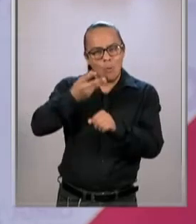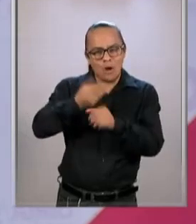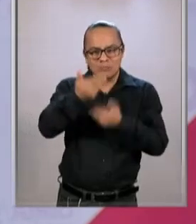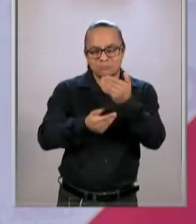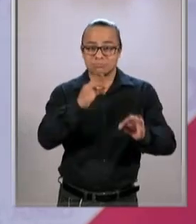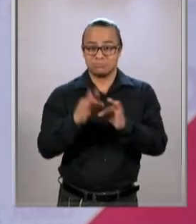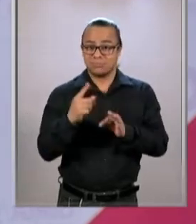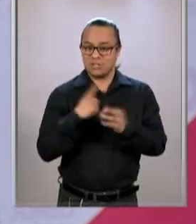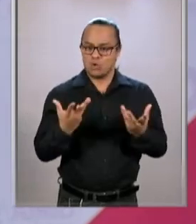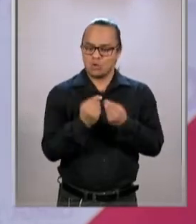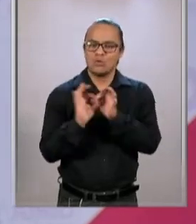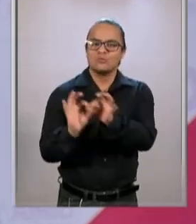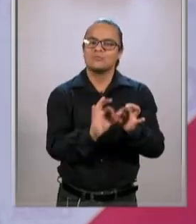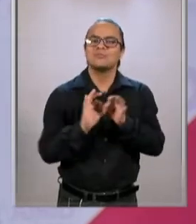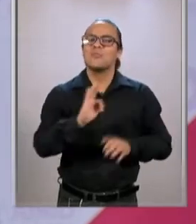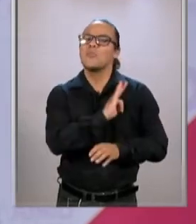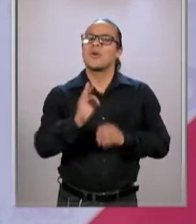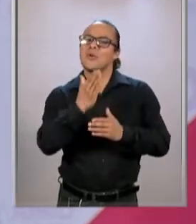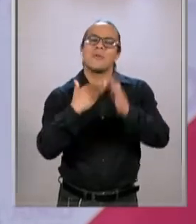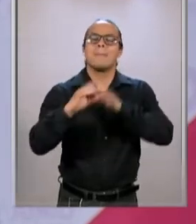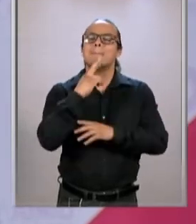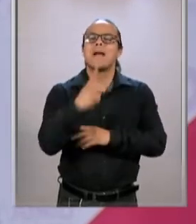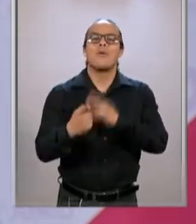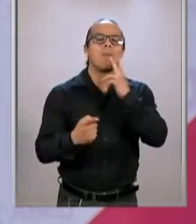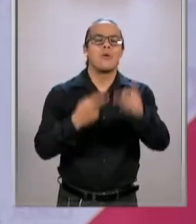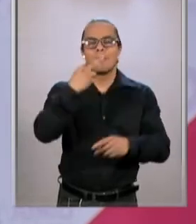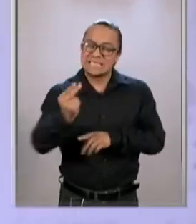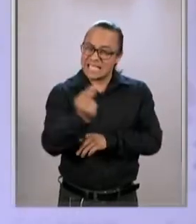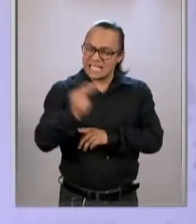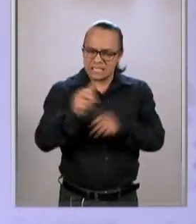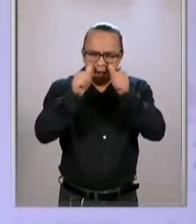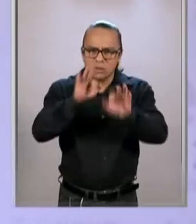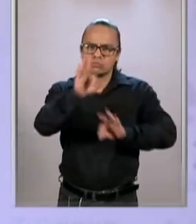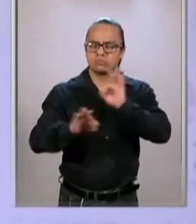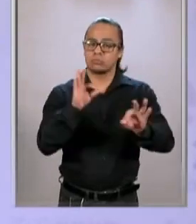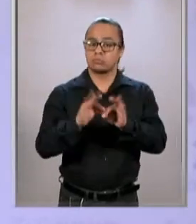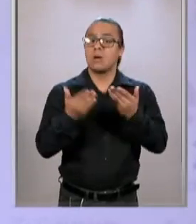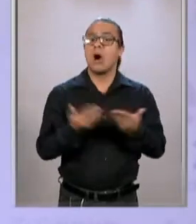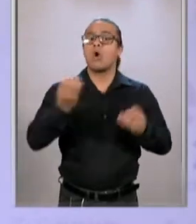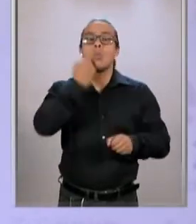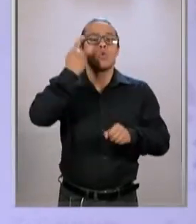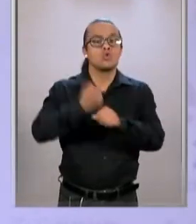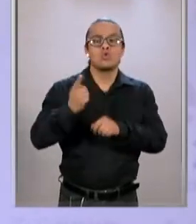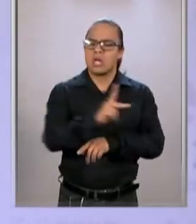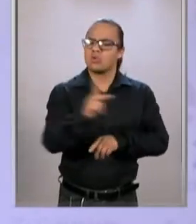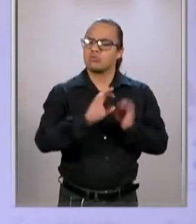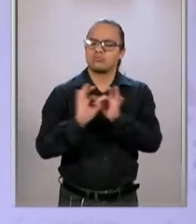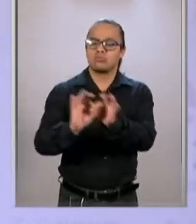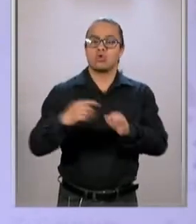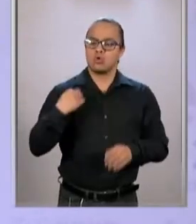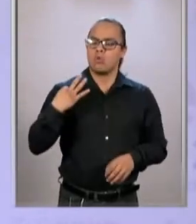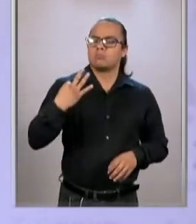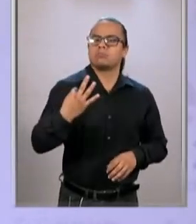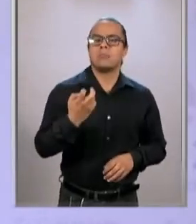nuestras fuerzas, vamos a lograr mejores resultados para los ciudadanos mexiquenses. Es la oportunidad que gobernemos uno de nosotros.